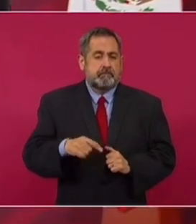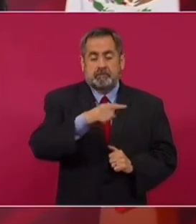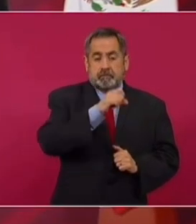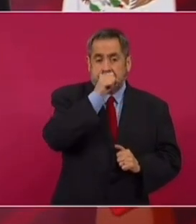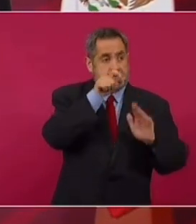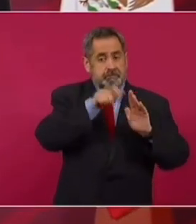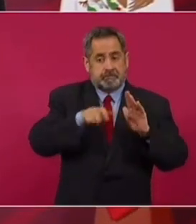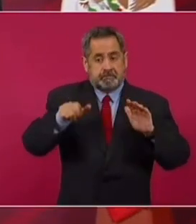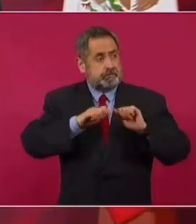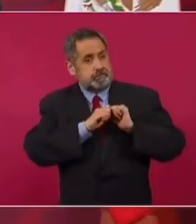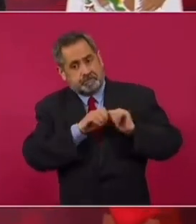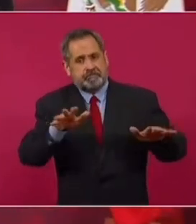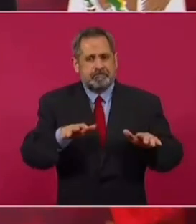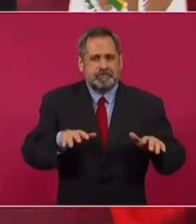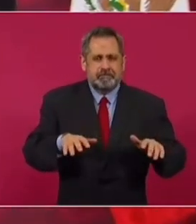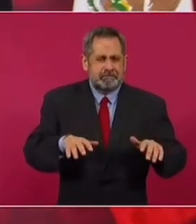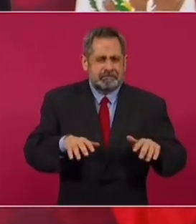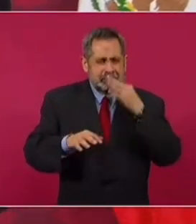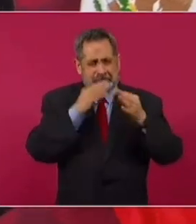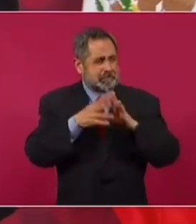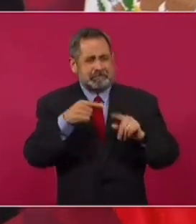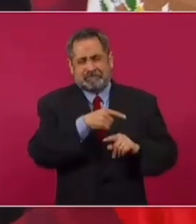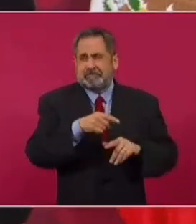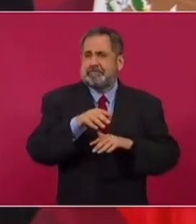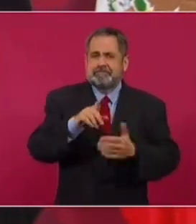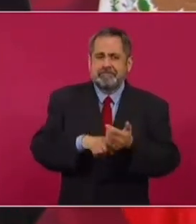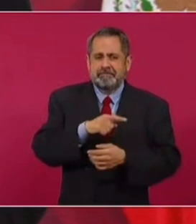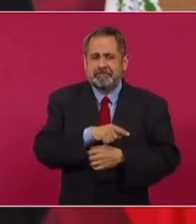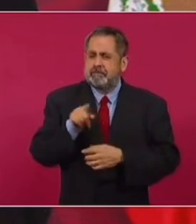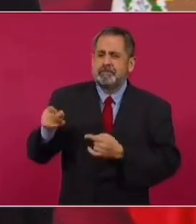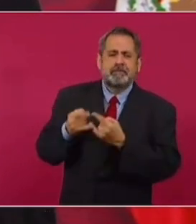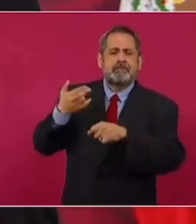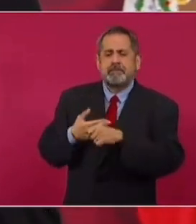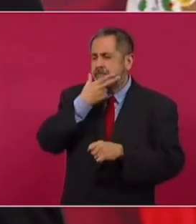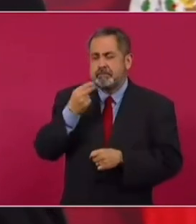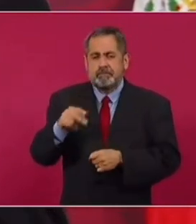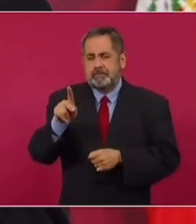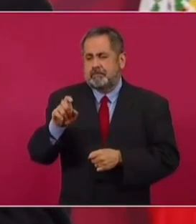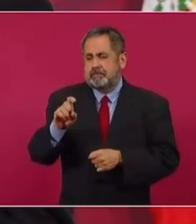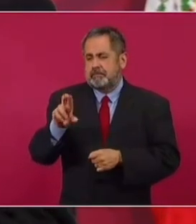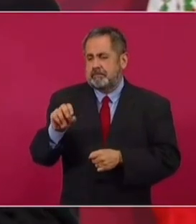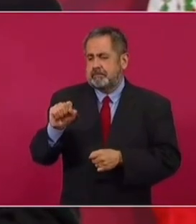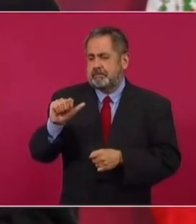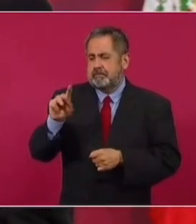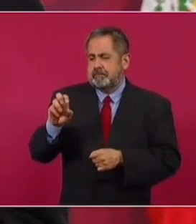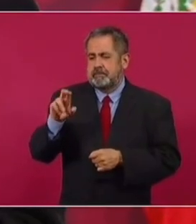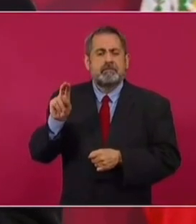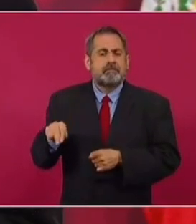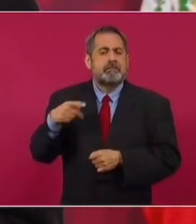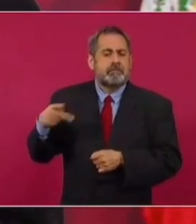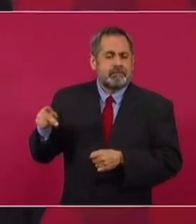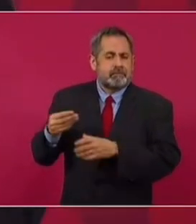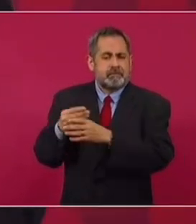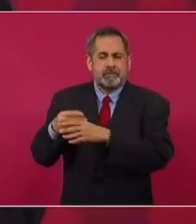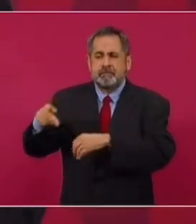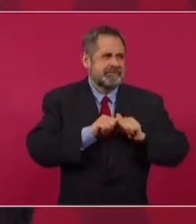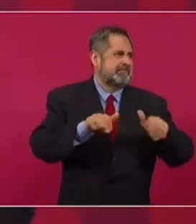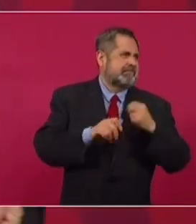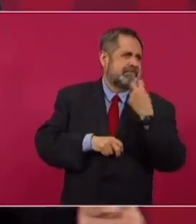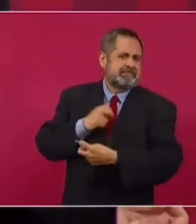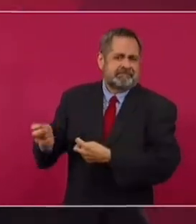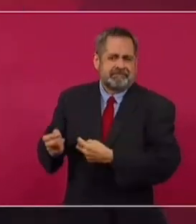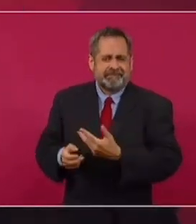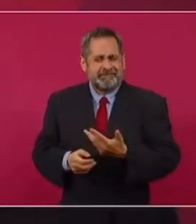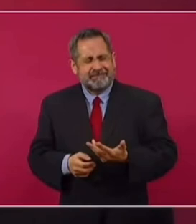saca un gran despliegue sobre el historiador Pedro Salmerón y sus familias.